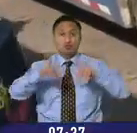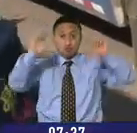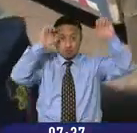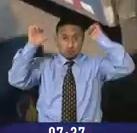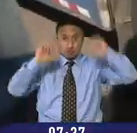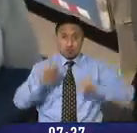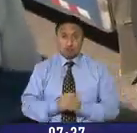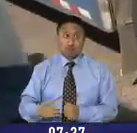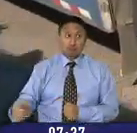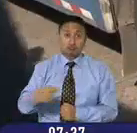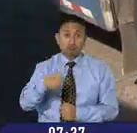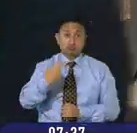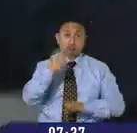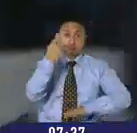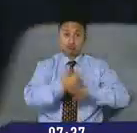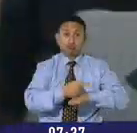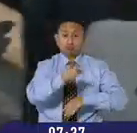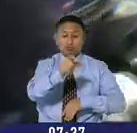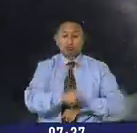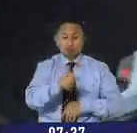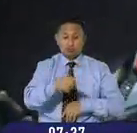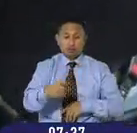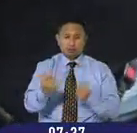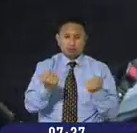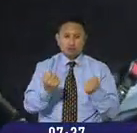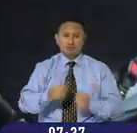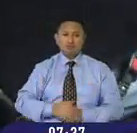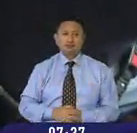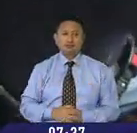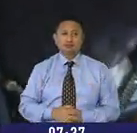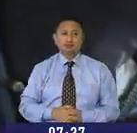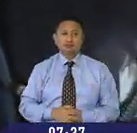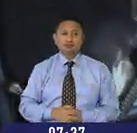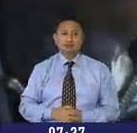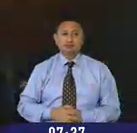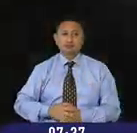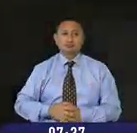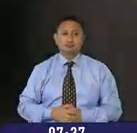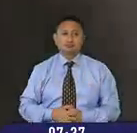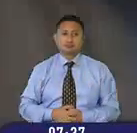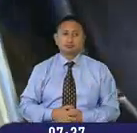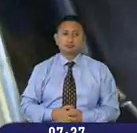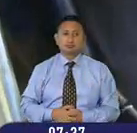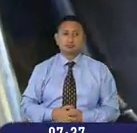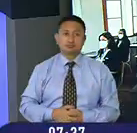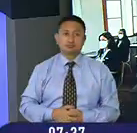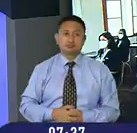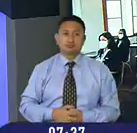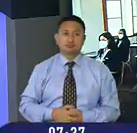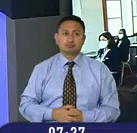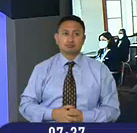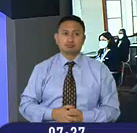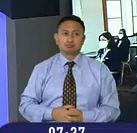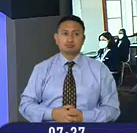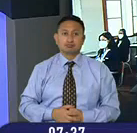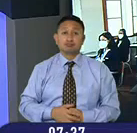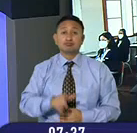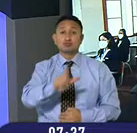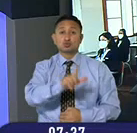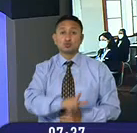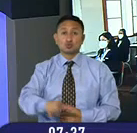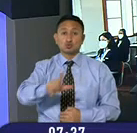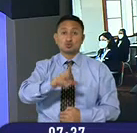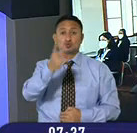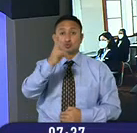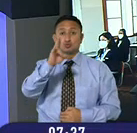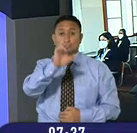a eso se dispondrá el personal para el control necesario. Informó Marilyn Carmillo. Bueno, y desde este día lunes 17 de